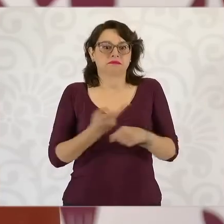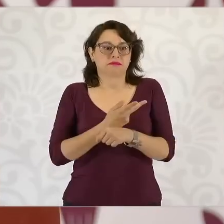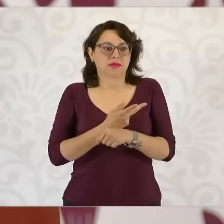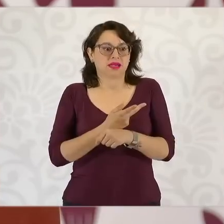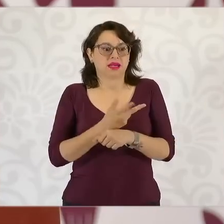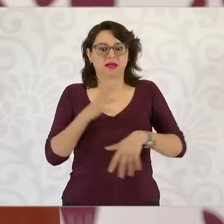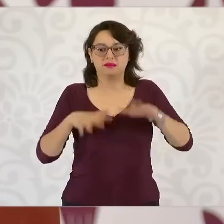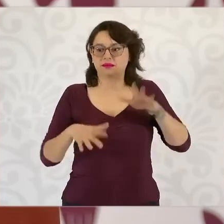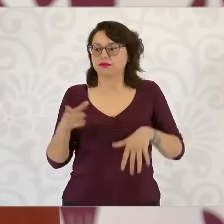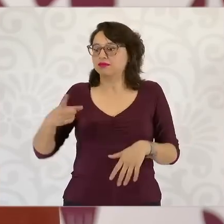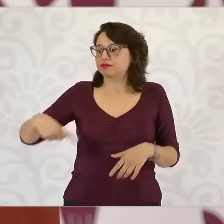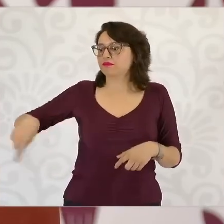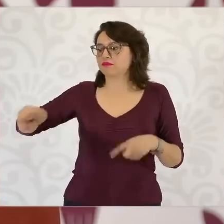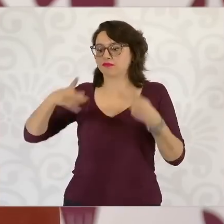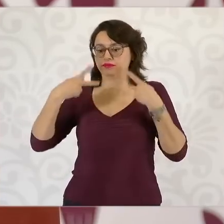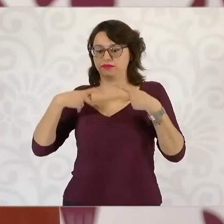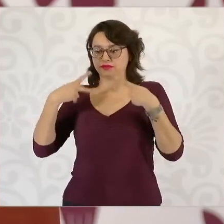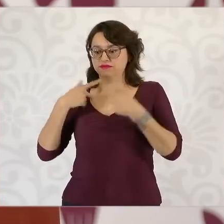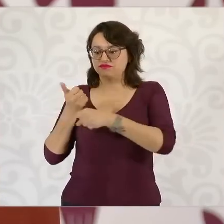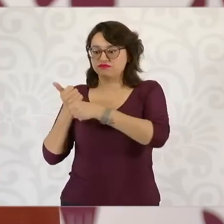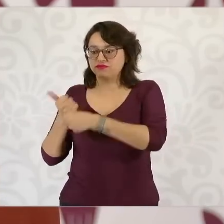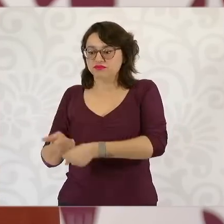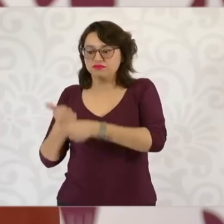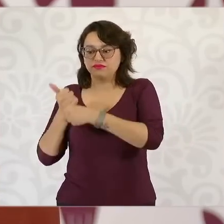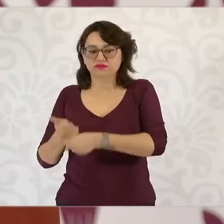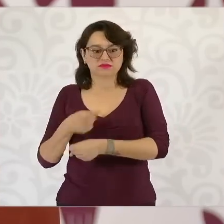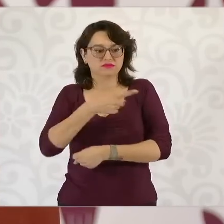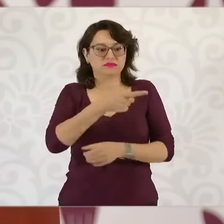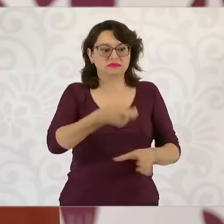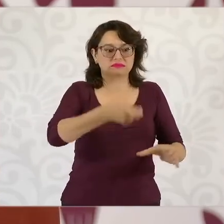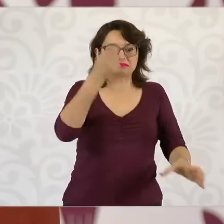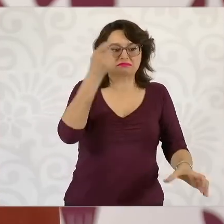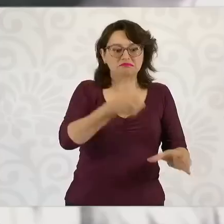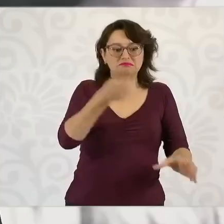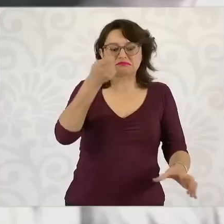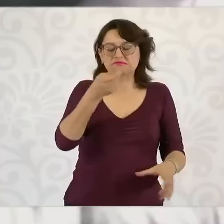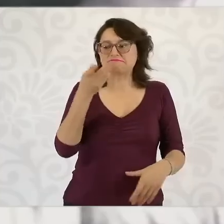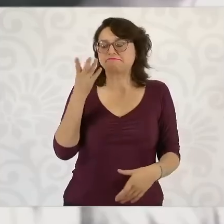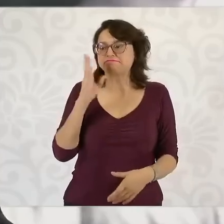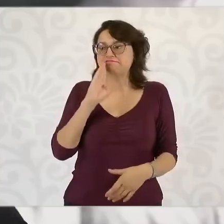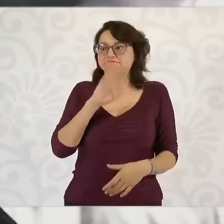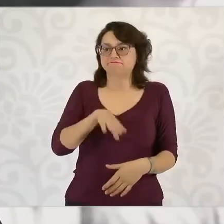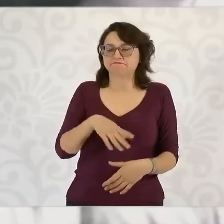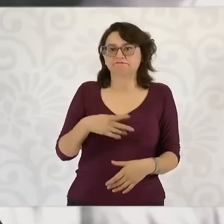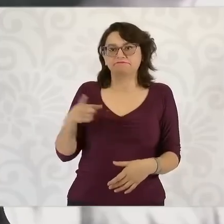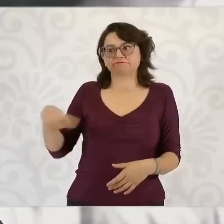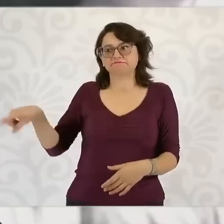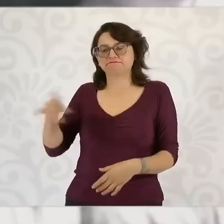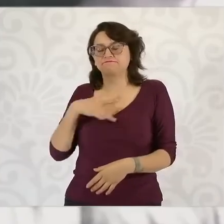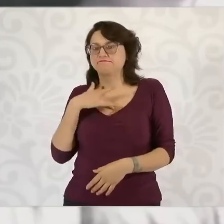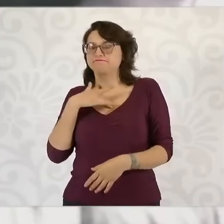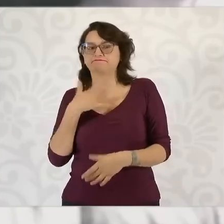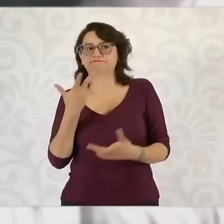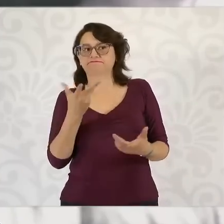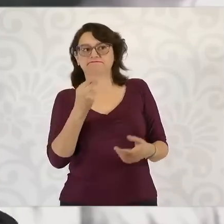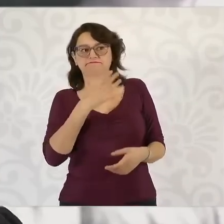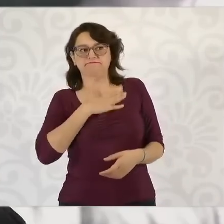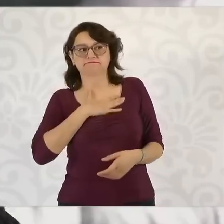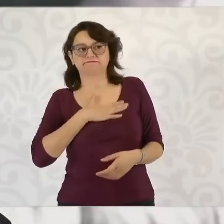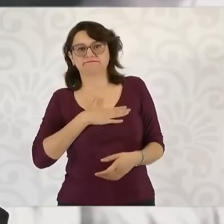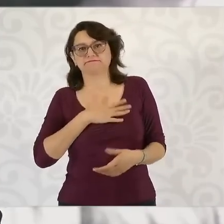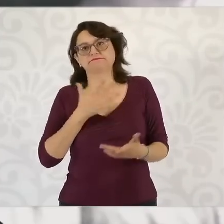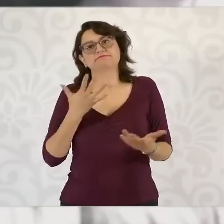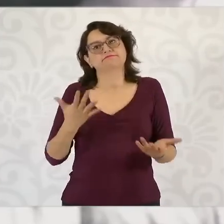del juez. Lo que sí es un delito es cuando comete cualquiera de los delitos que están señalados